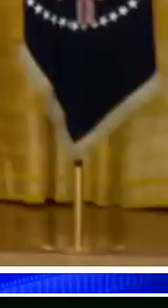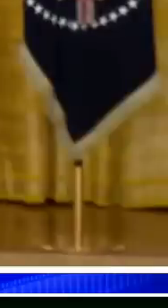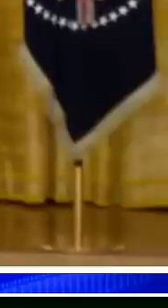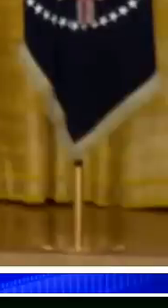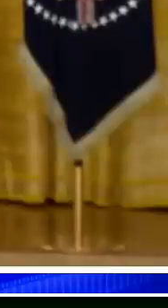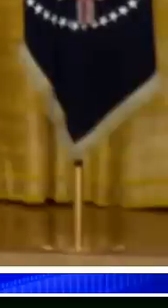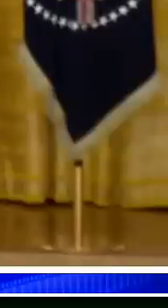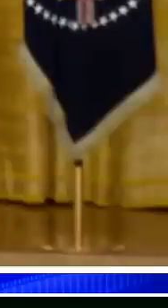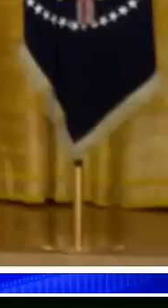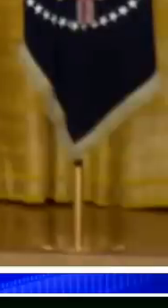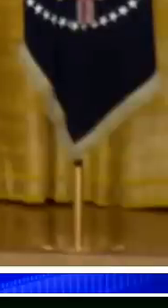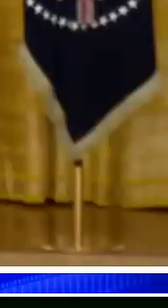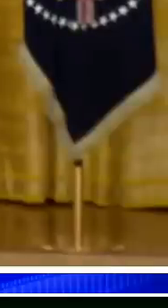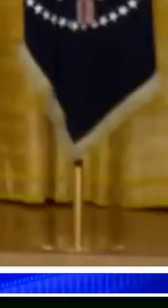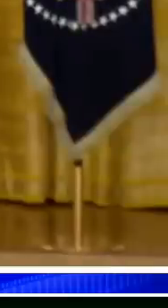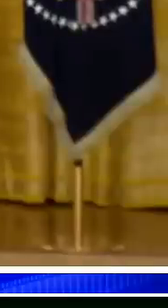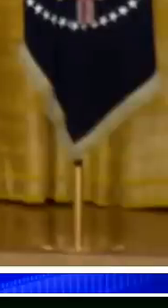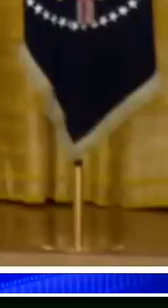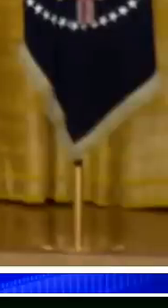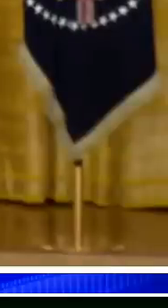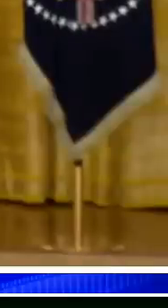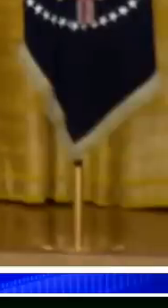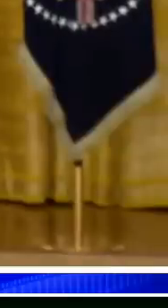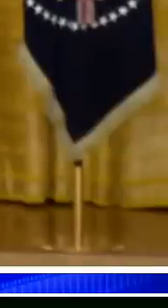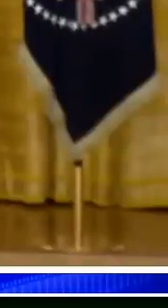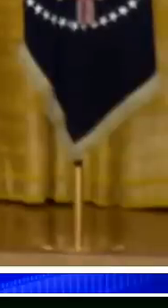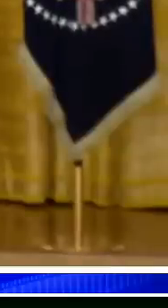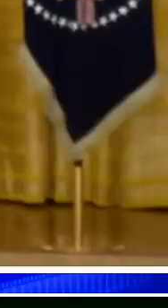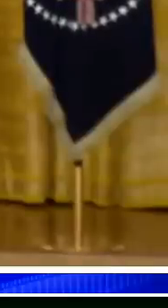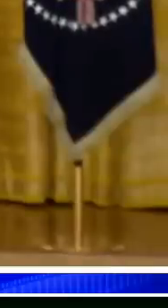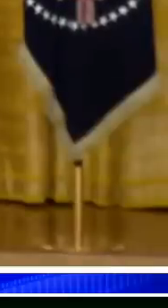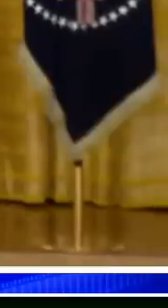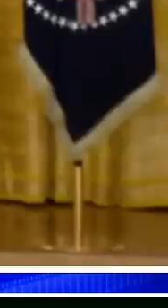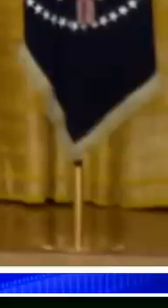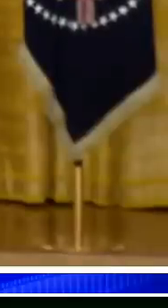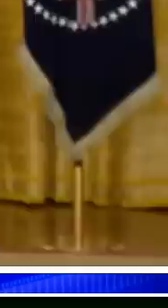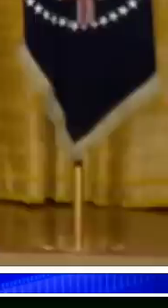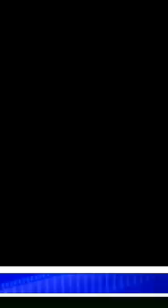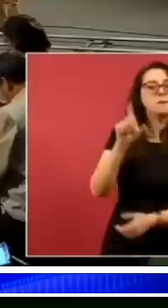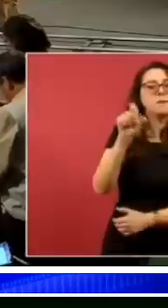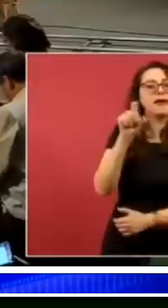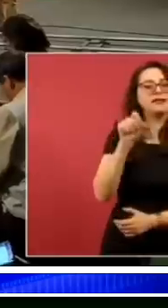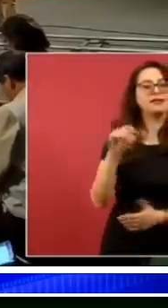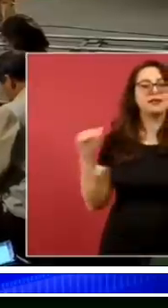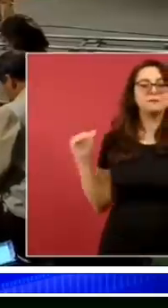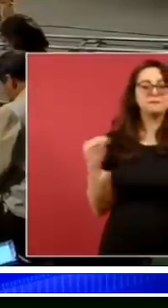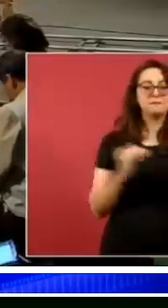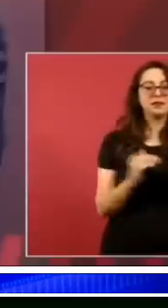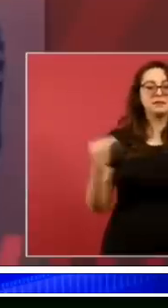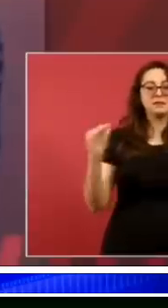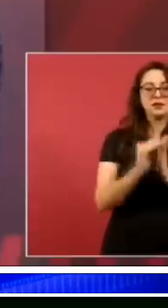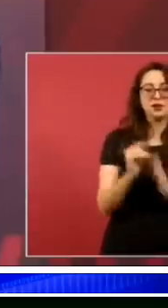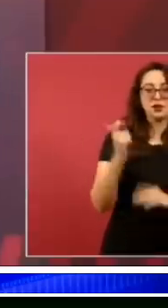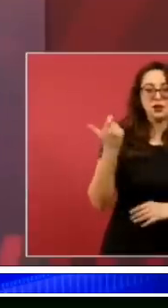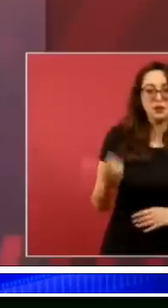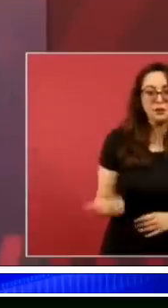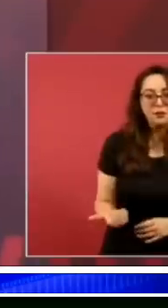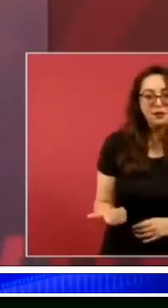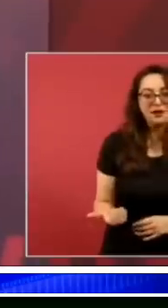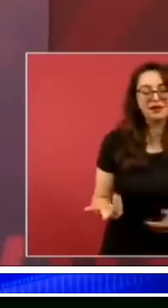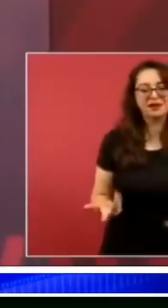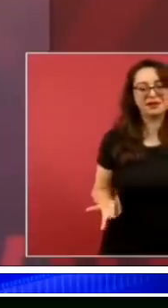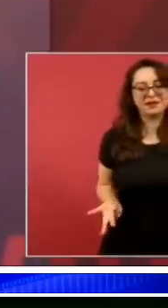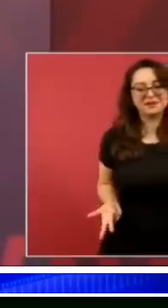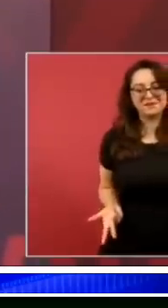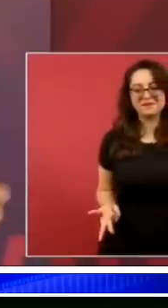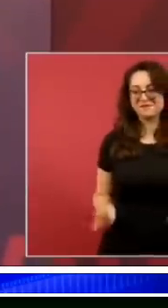Estados Unidos y el propio John Kennedy depende de nosotros, de los mexicanos. Pues se está mordiendo la lengua, pero también